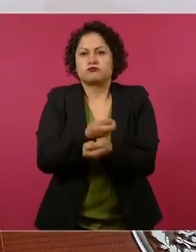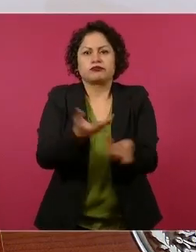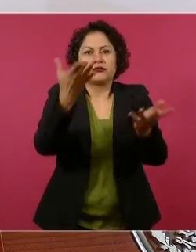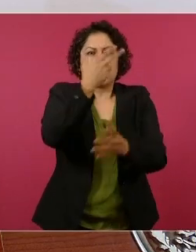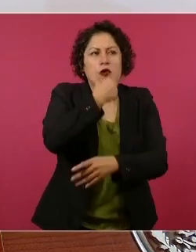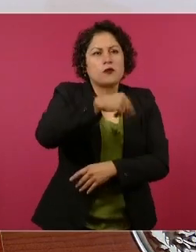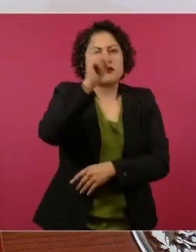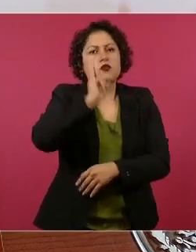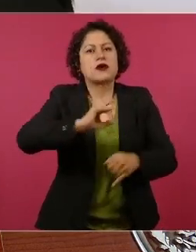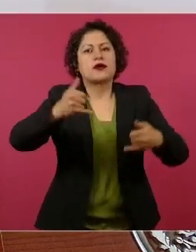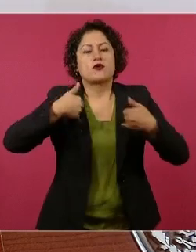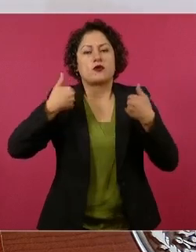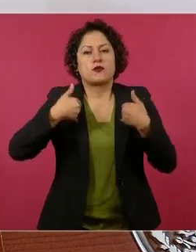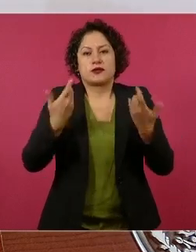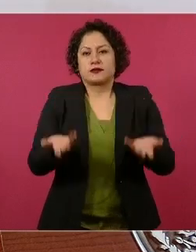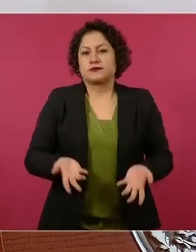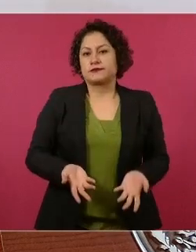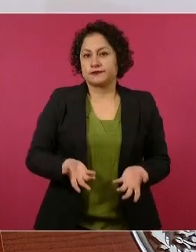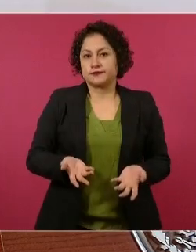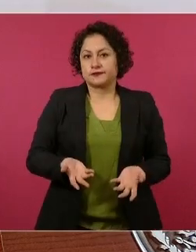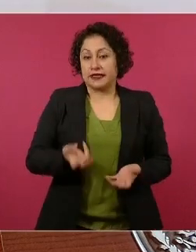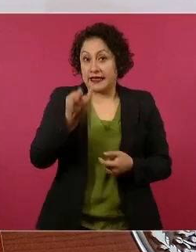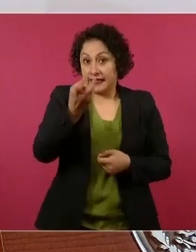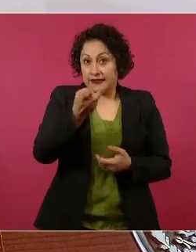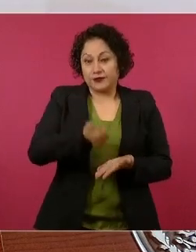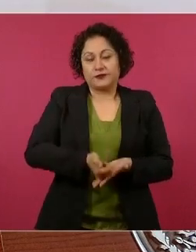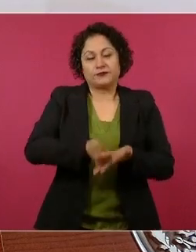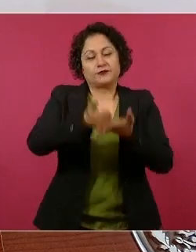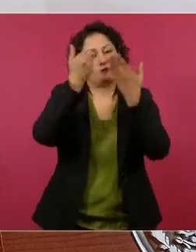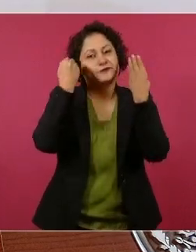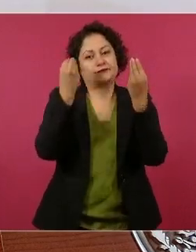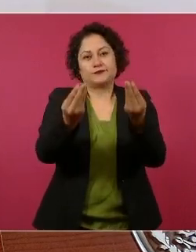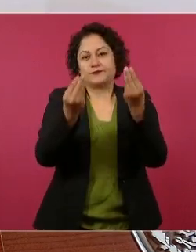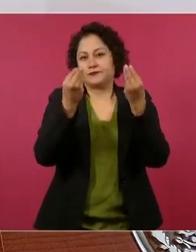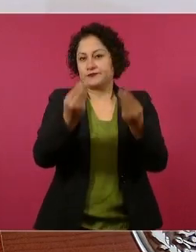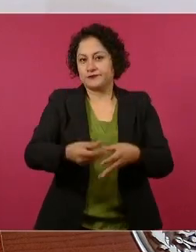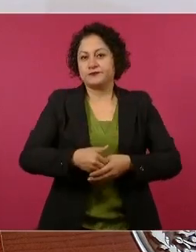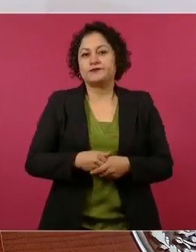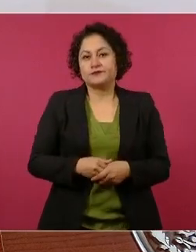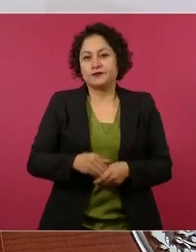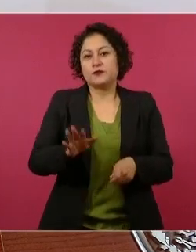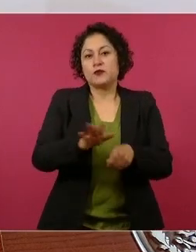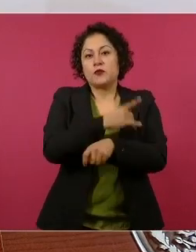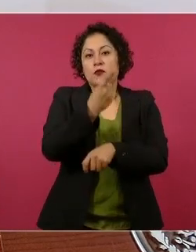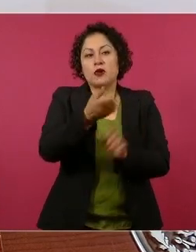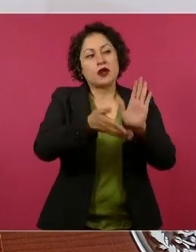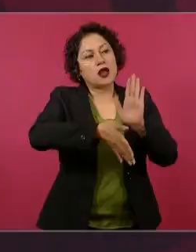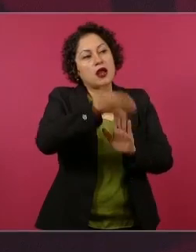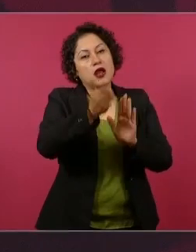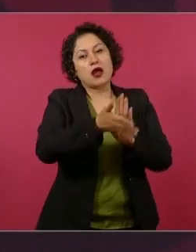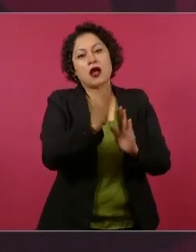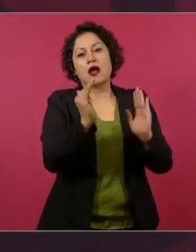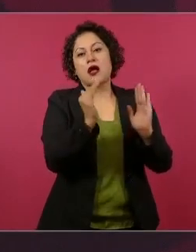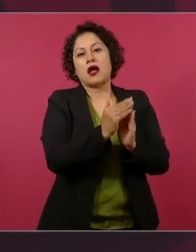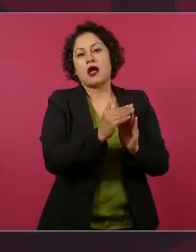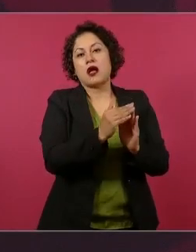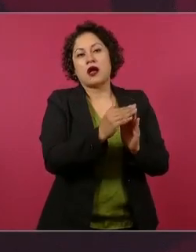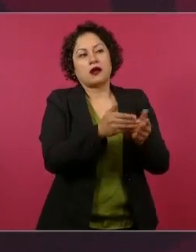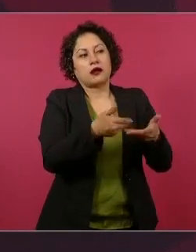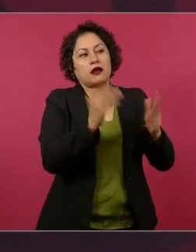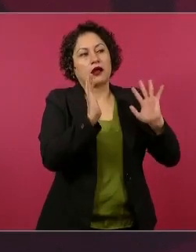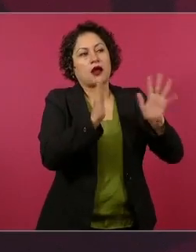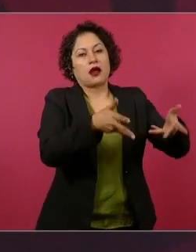Y eso va a ayudar mucho, porque no solo es la vivienda, se pueden hacer viviendas